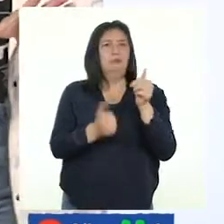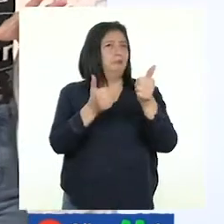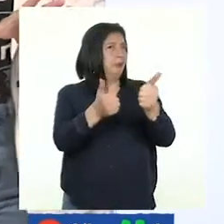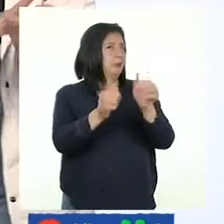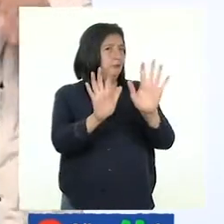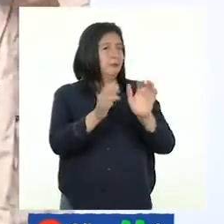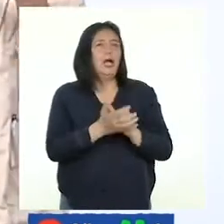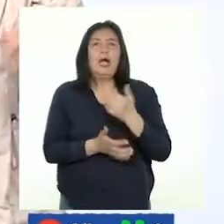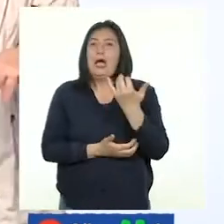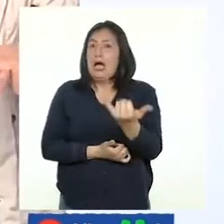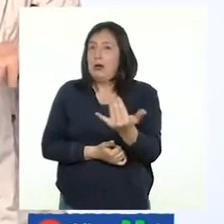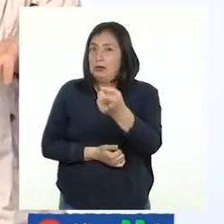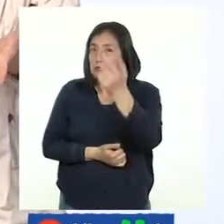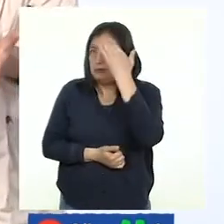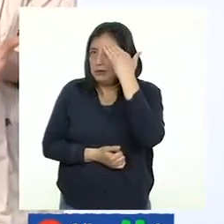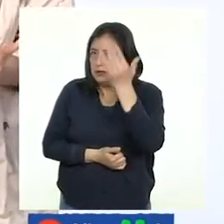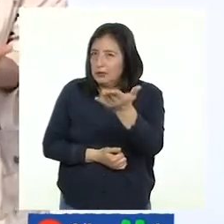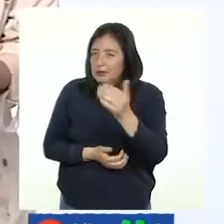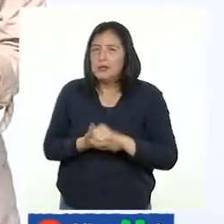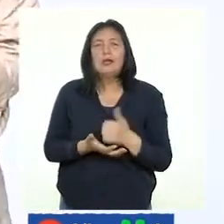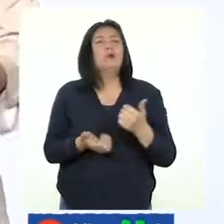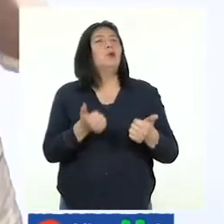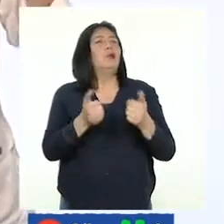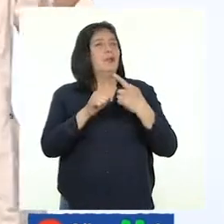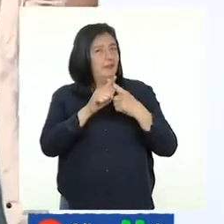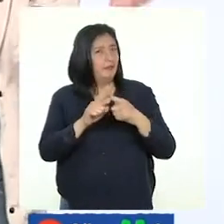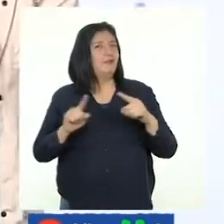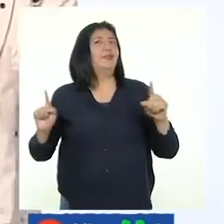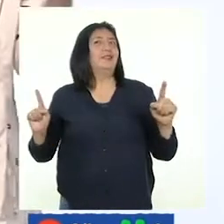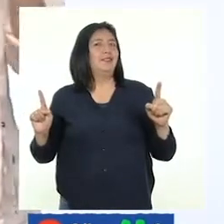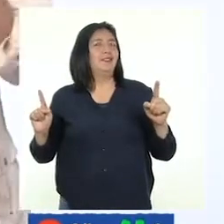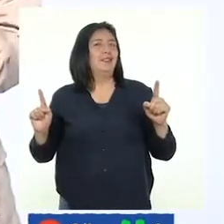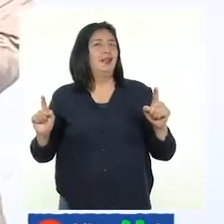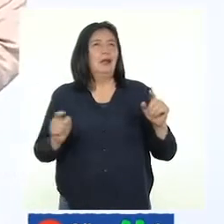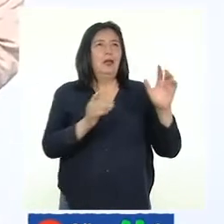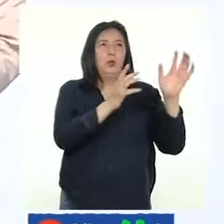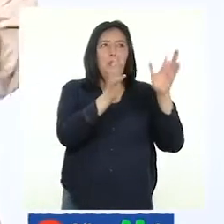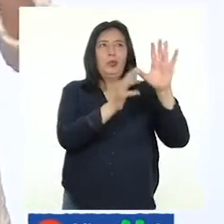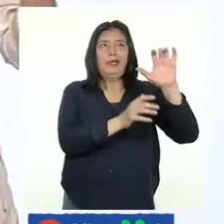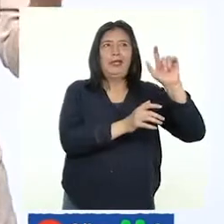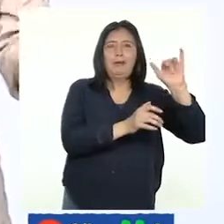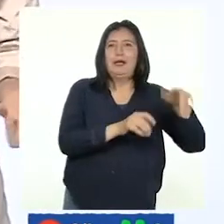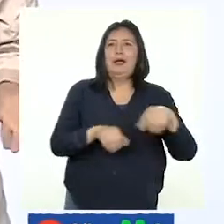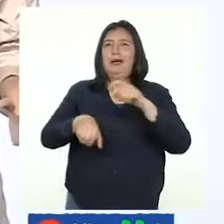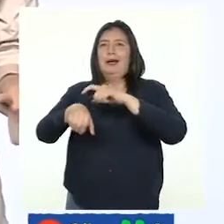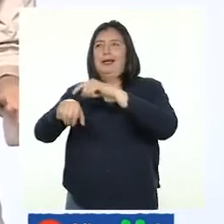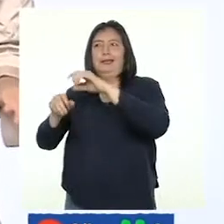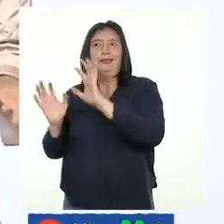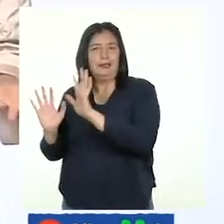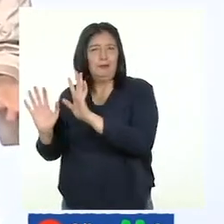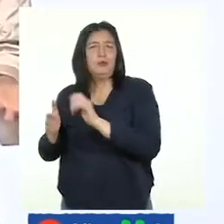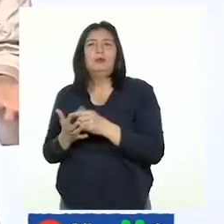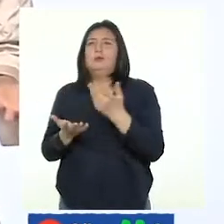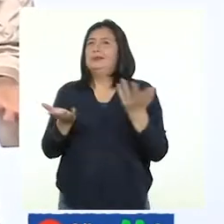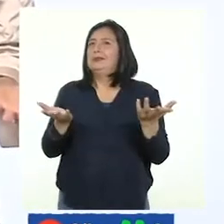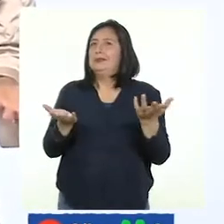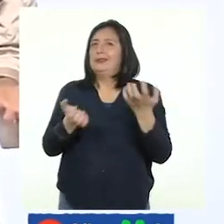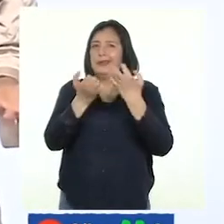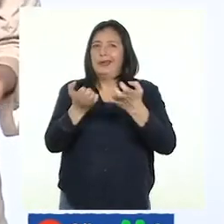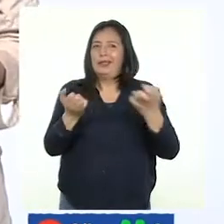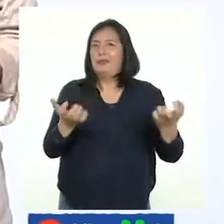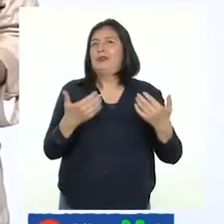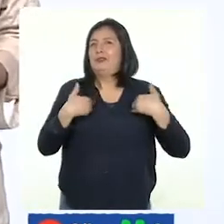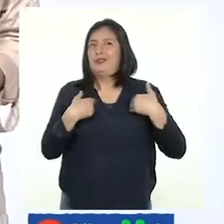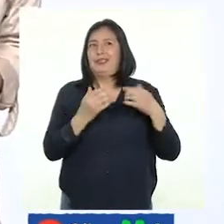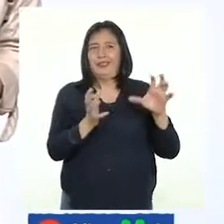bien, entonces ahora ya sabemos cuál es la diferencia entre clima y tiempo y además cuáles son los elementos